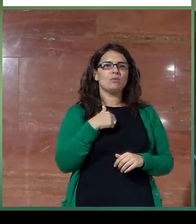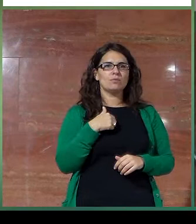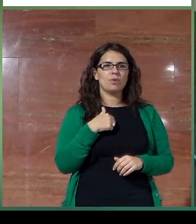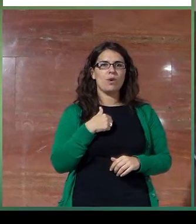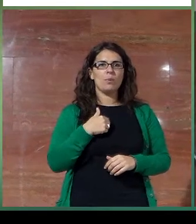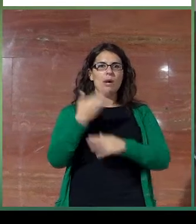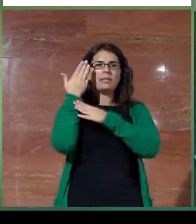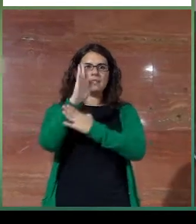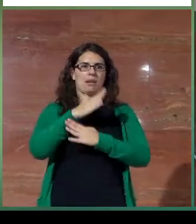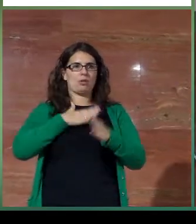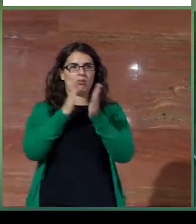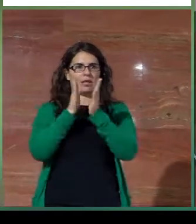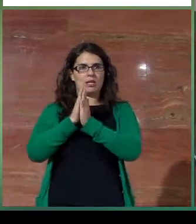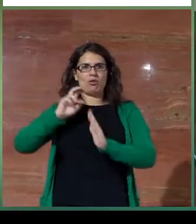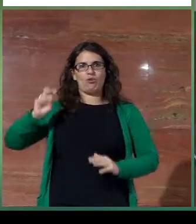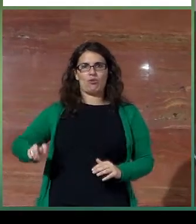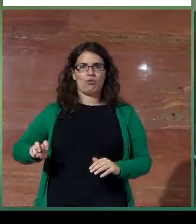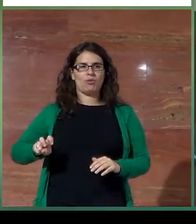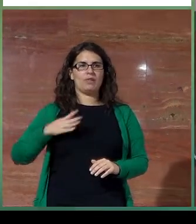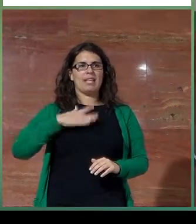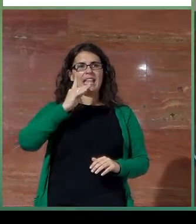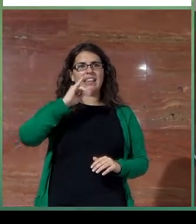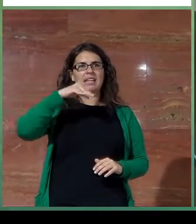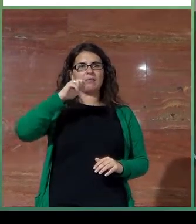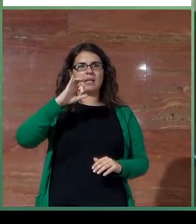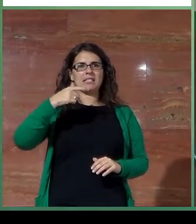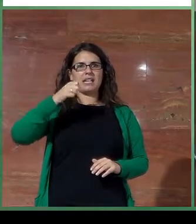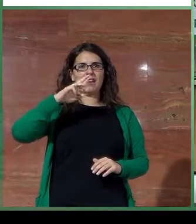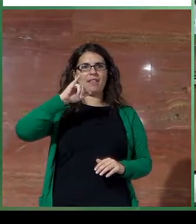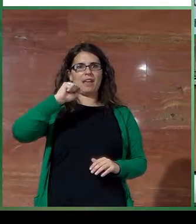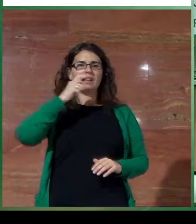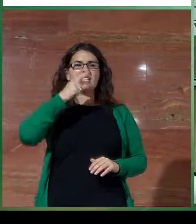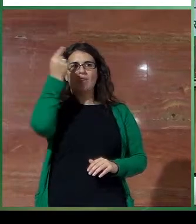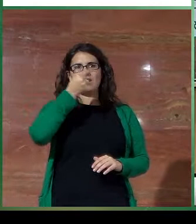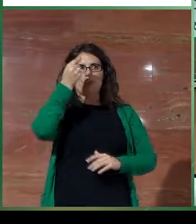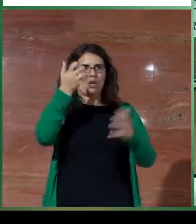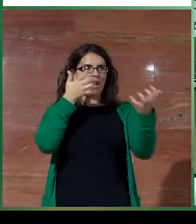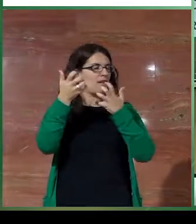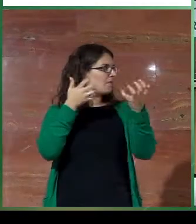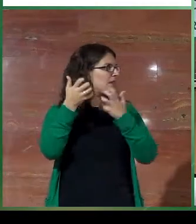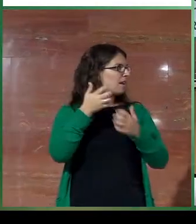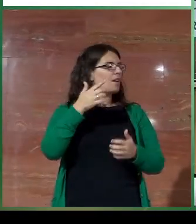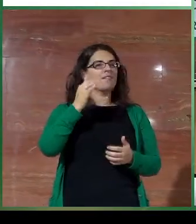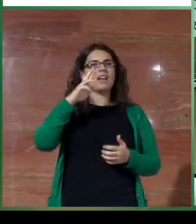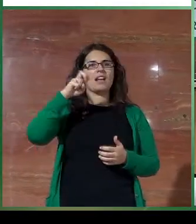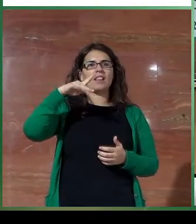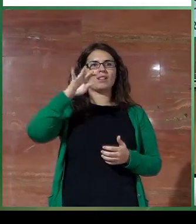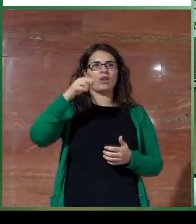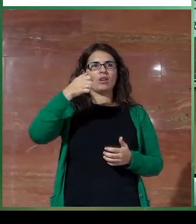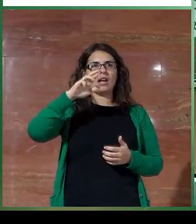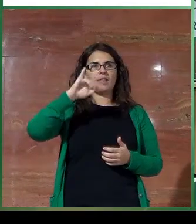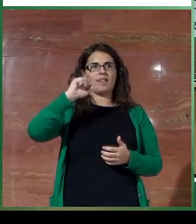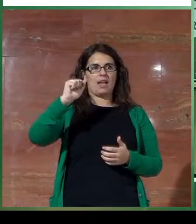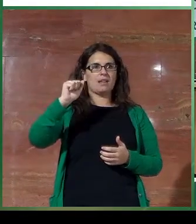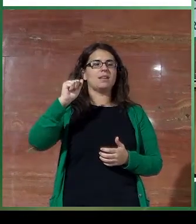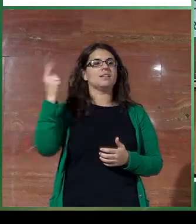mis compañeros de mesa: Dimas García, que es diseñador gráfico; Fernando García, ya tienen algo en común